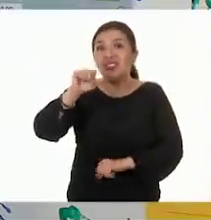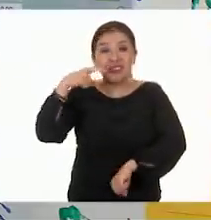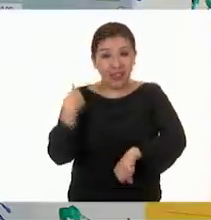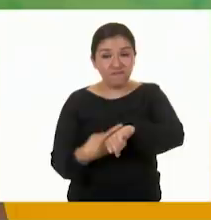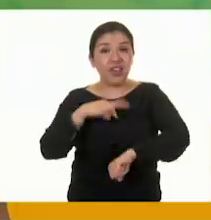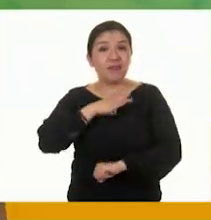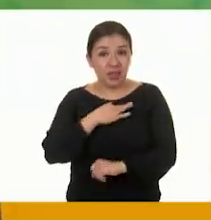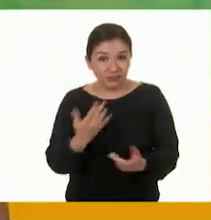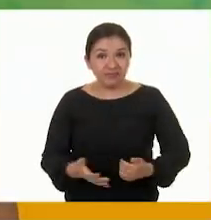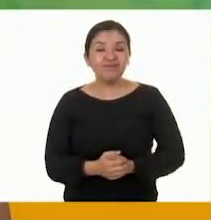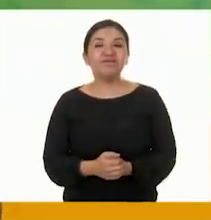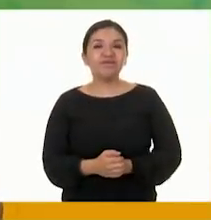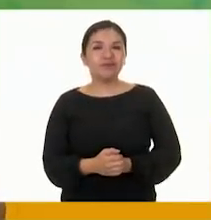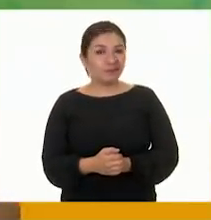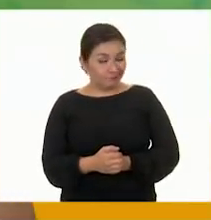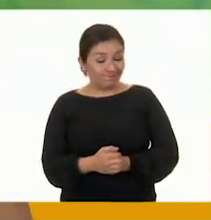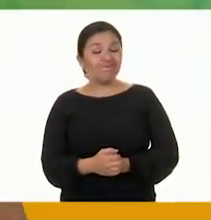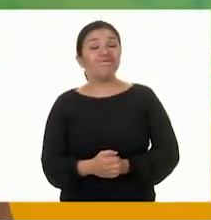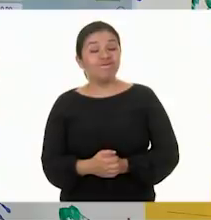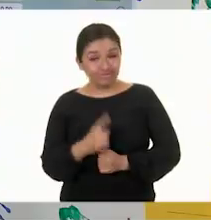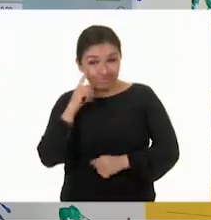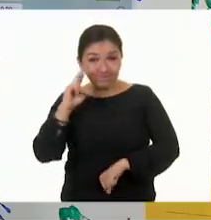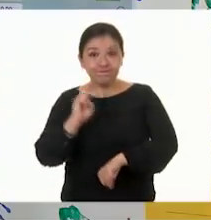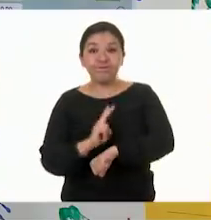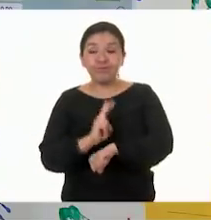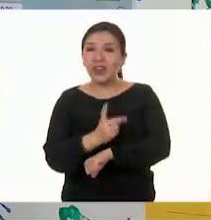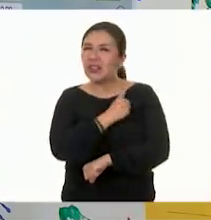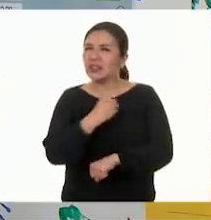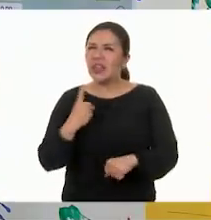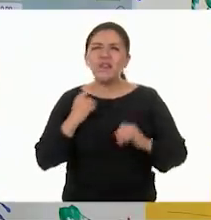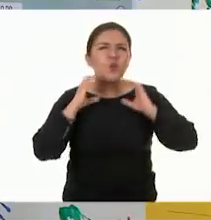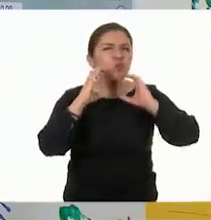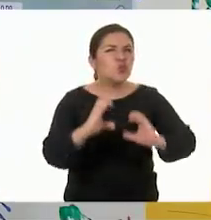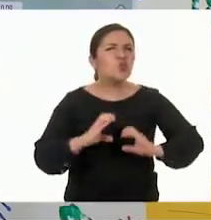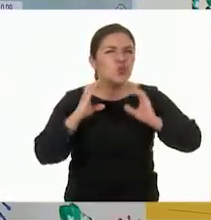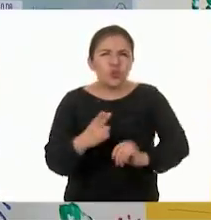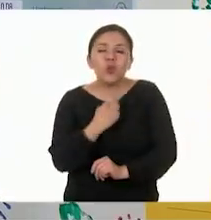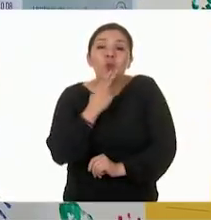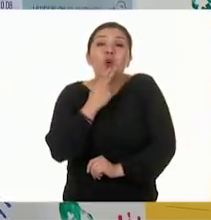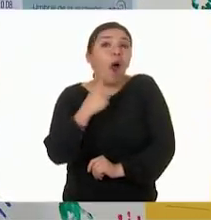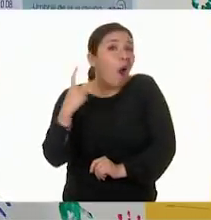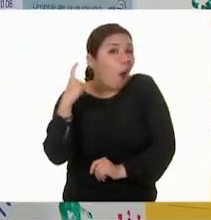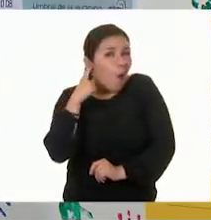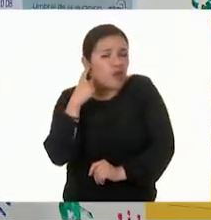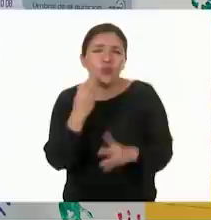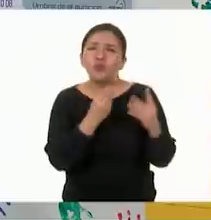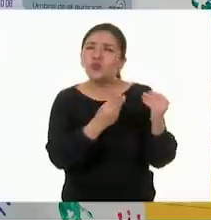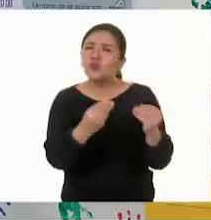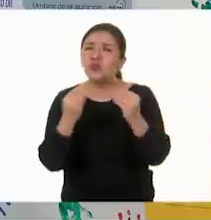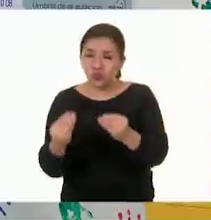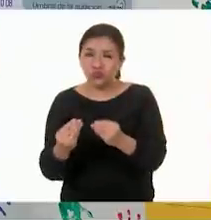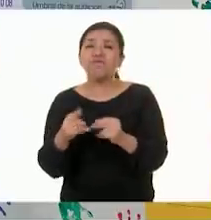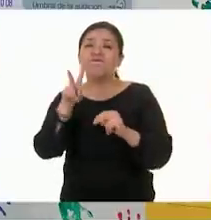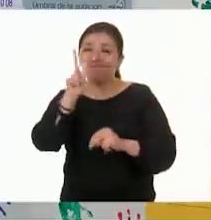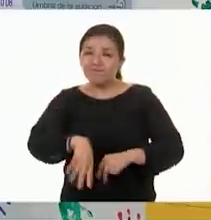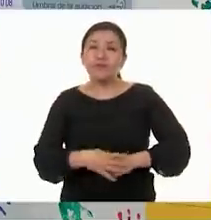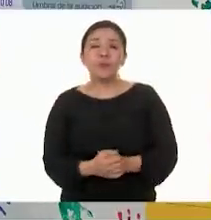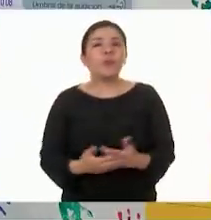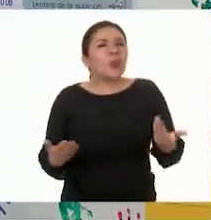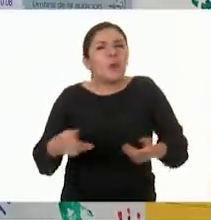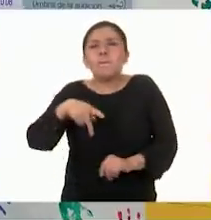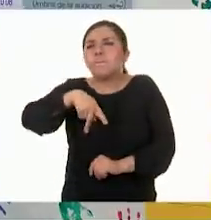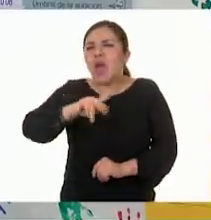otitis. Entonces, fíjate que es mucho lo que tenemos que hacer para cuidar a nuestros oídos, a nuestras orejas. Sí.